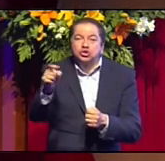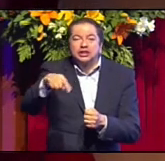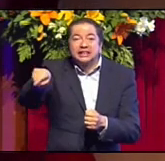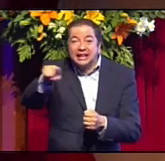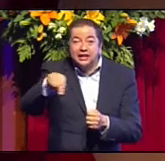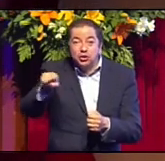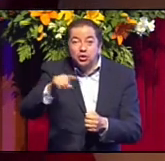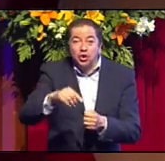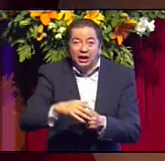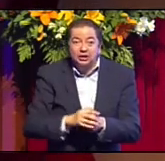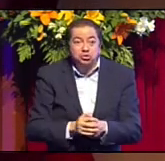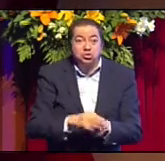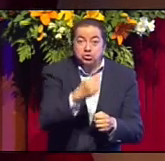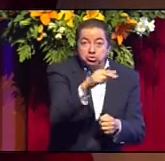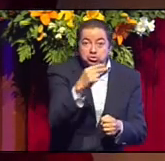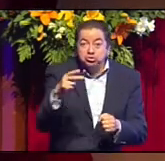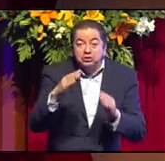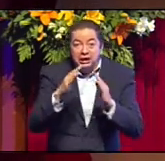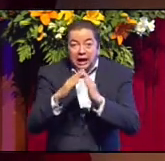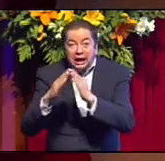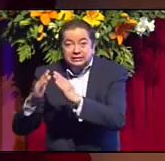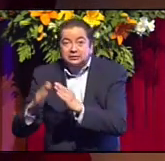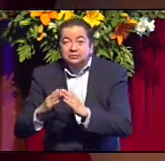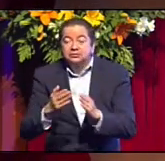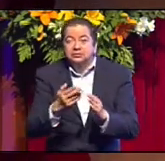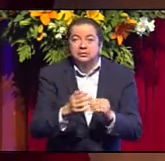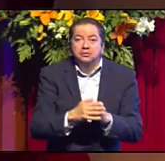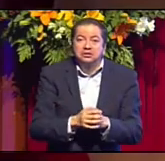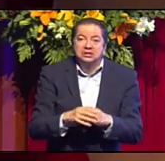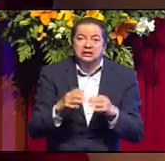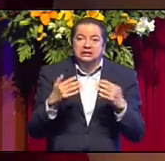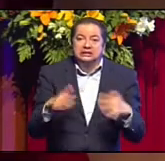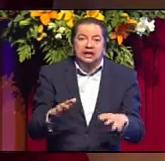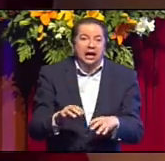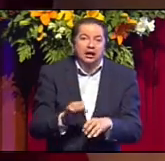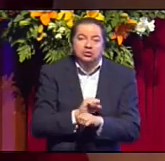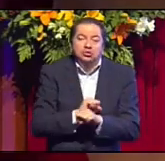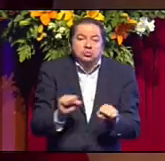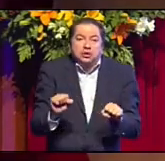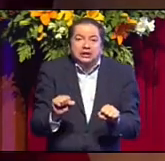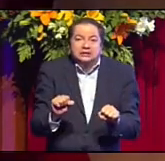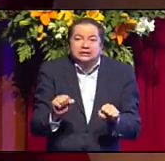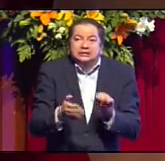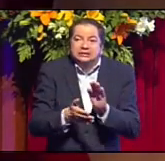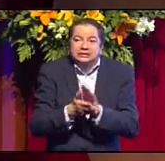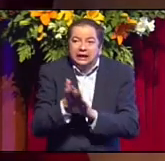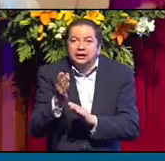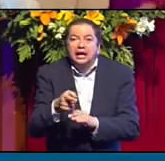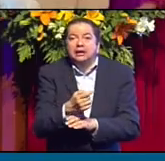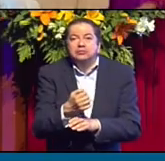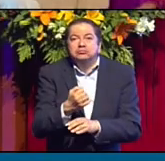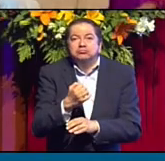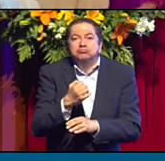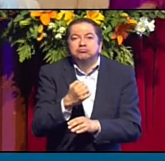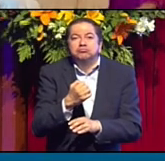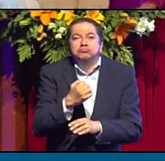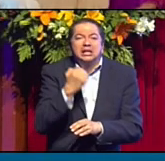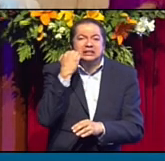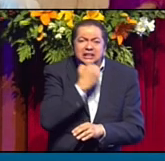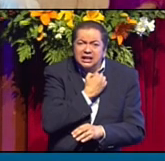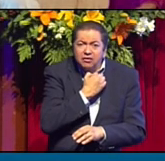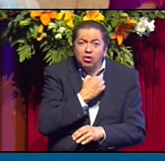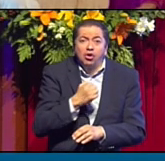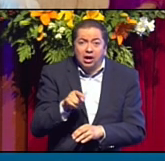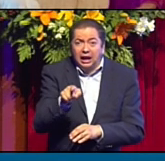están efectivamente en sus casas, para algunos que ya no tienen un aporte que hacer, por Dios, cuántos se equivocan. Qué